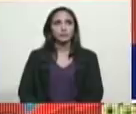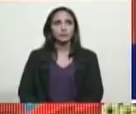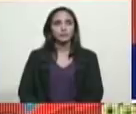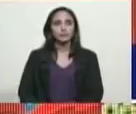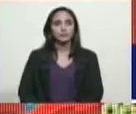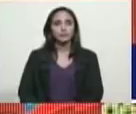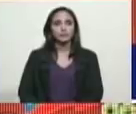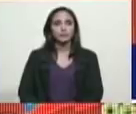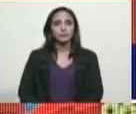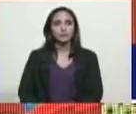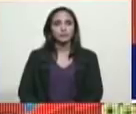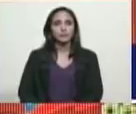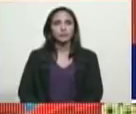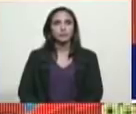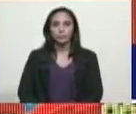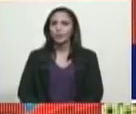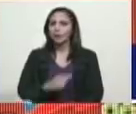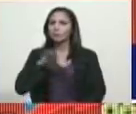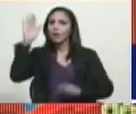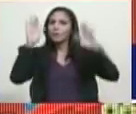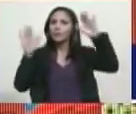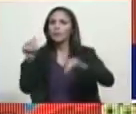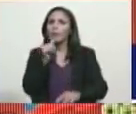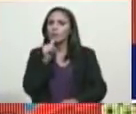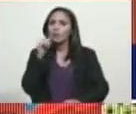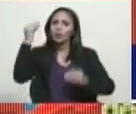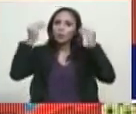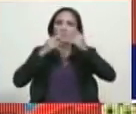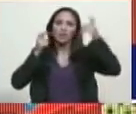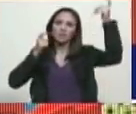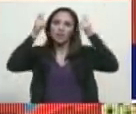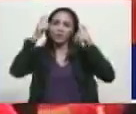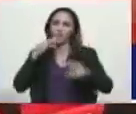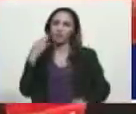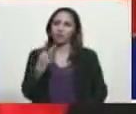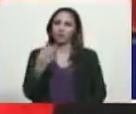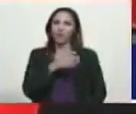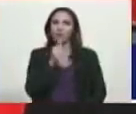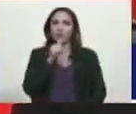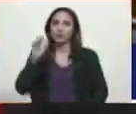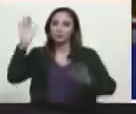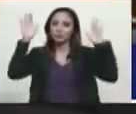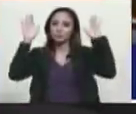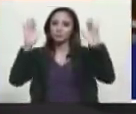Esa es la esencia del chavismo. Levanten la mano los que se consideran chavistas y están aquí en la sala.